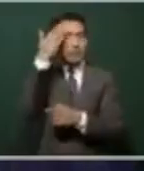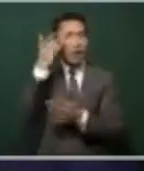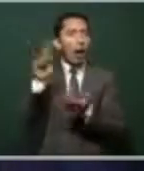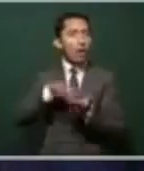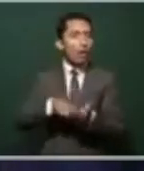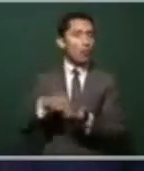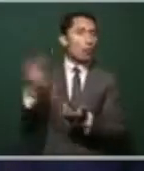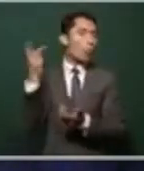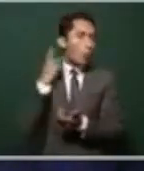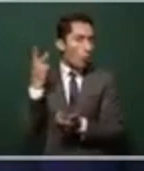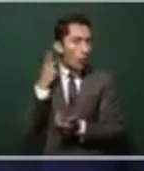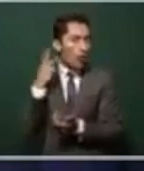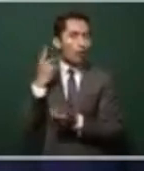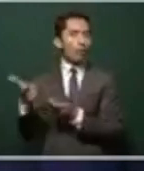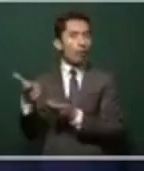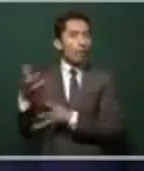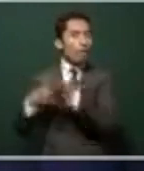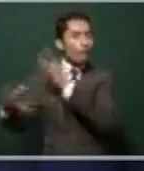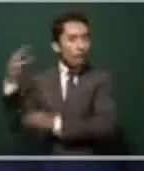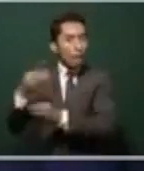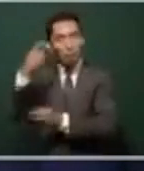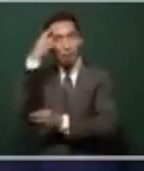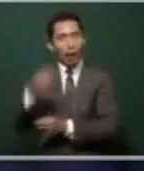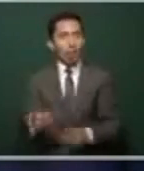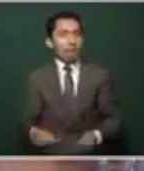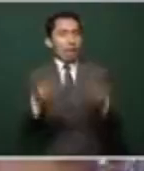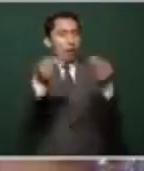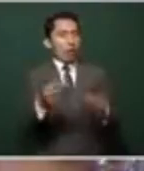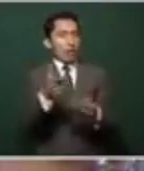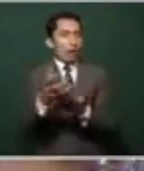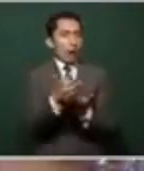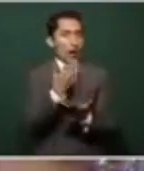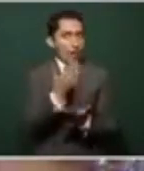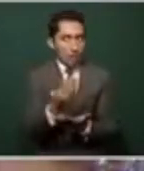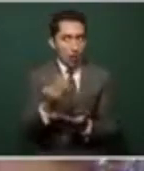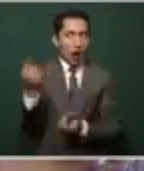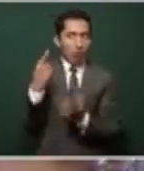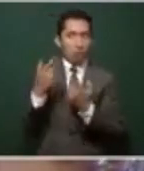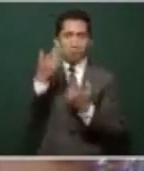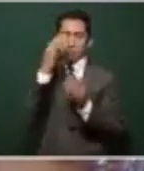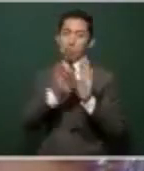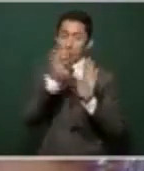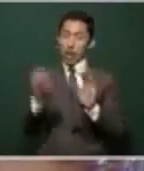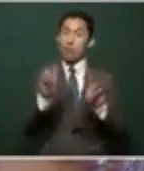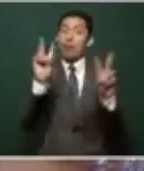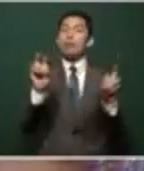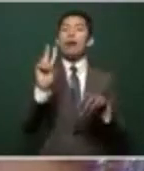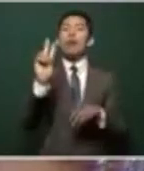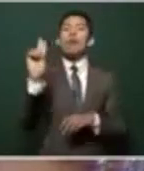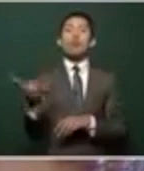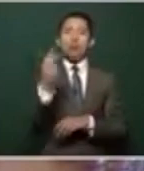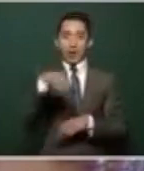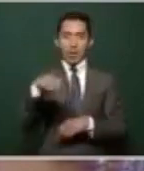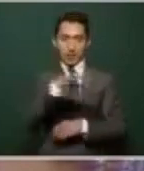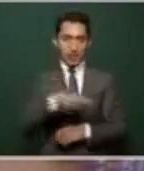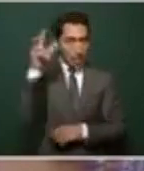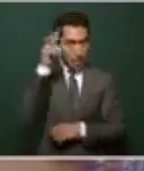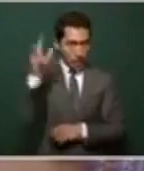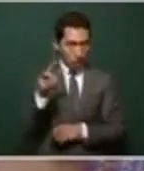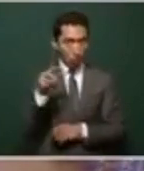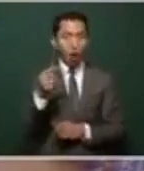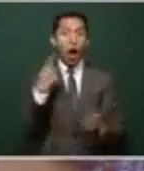económico para negocios. Volvemos al tema de la Universidad de Hidalgo. Aquí les cobran a